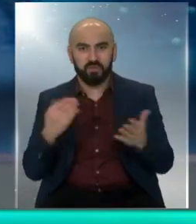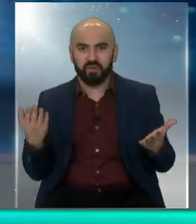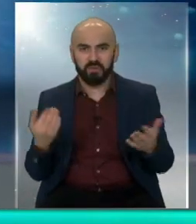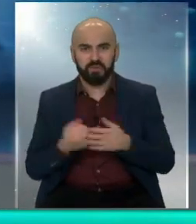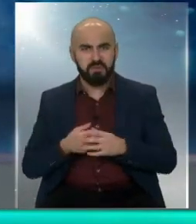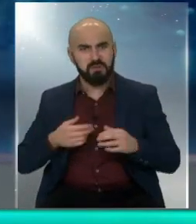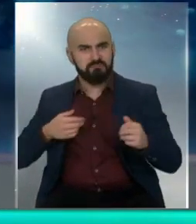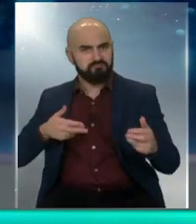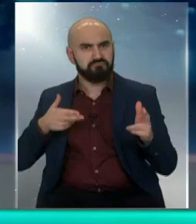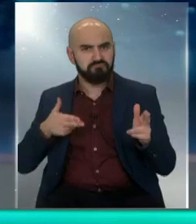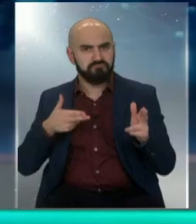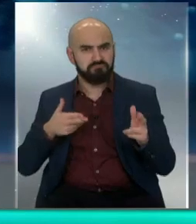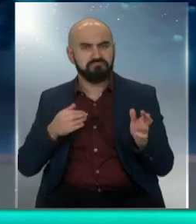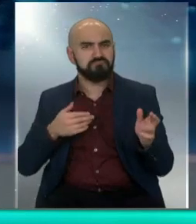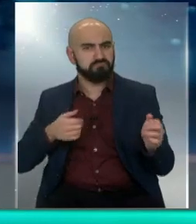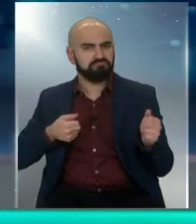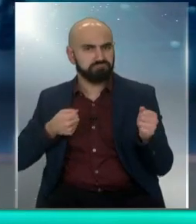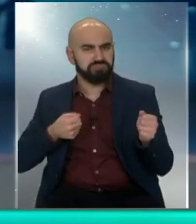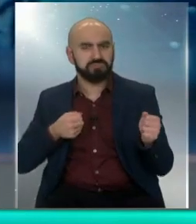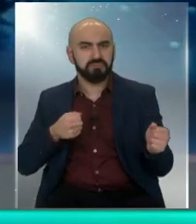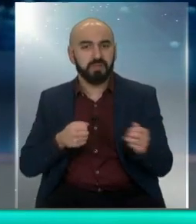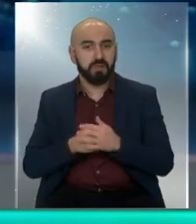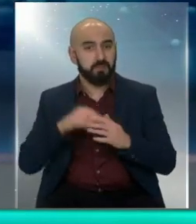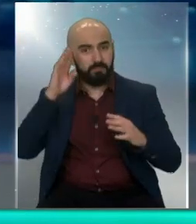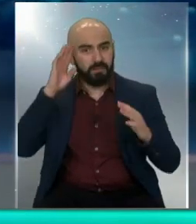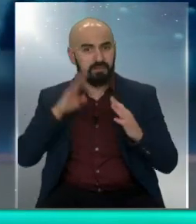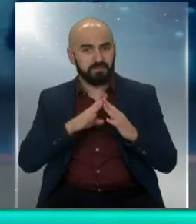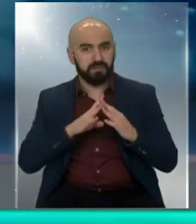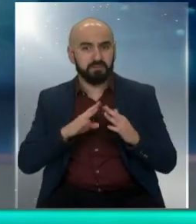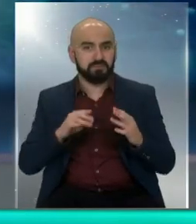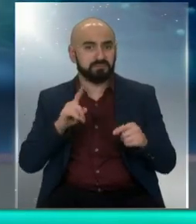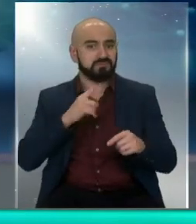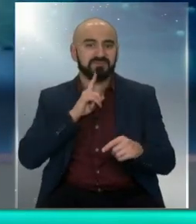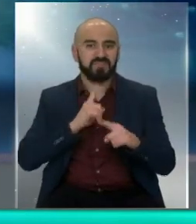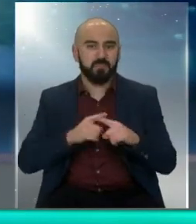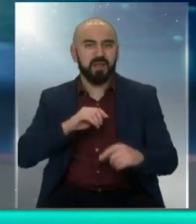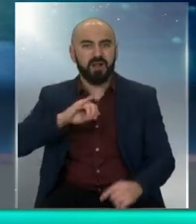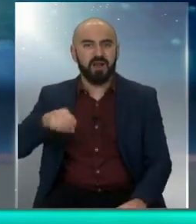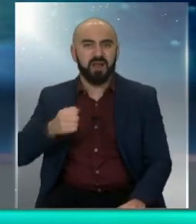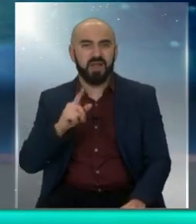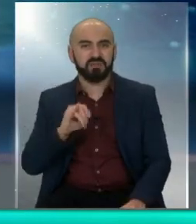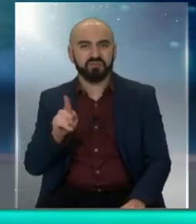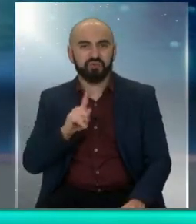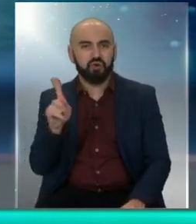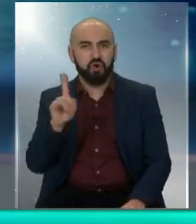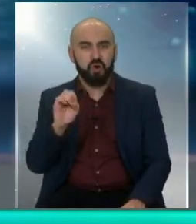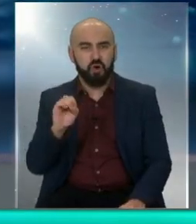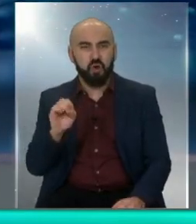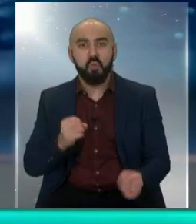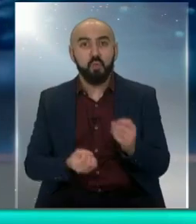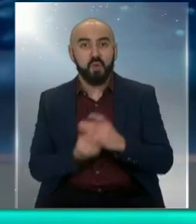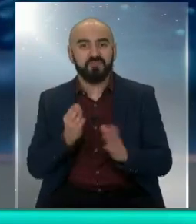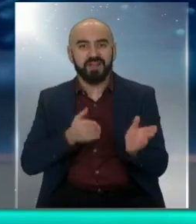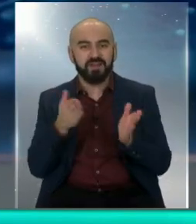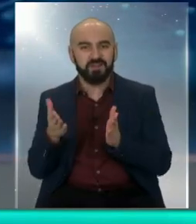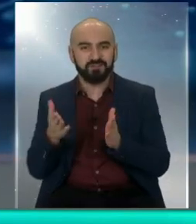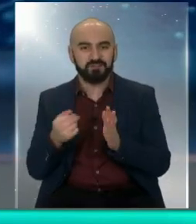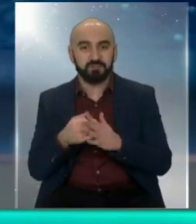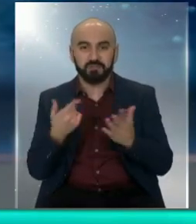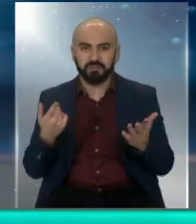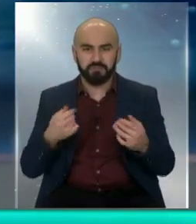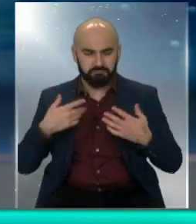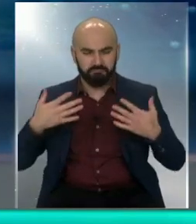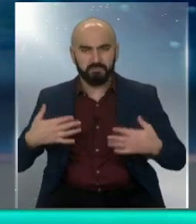potente armamento militar, este cartel llamado Jalisco Nueva Generación busca el dominio territorial, asegurando, eso sí, que su